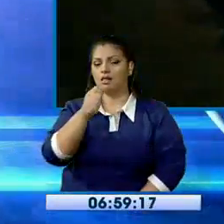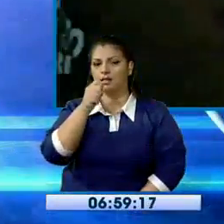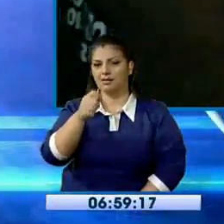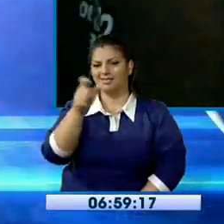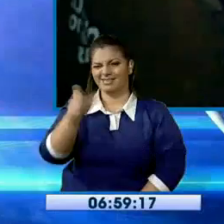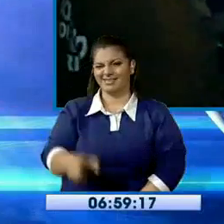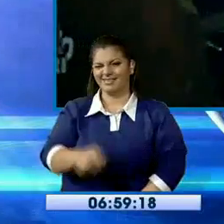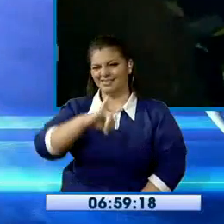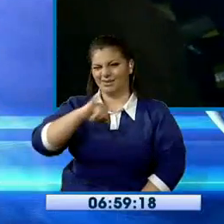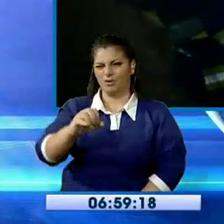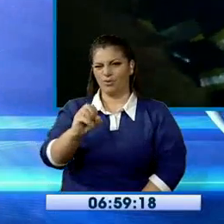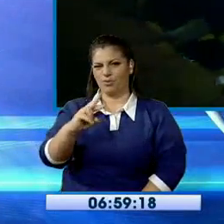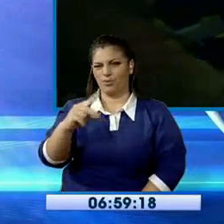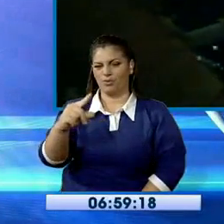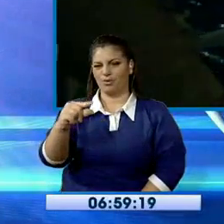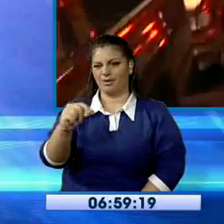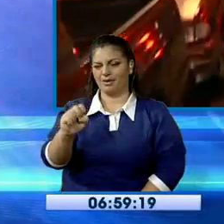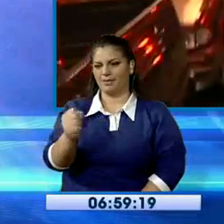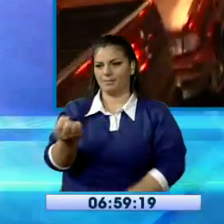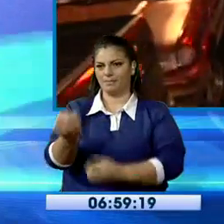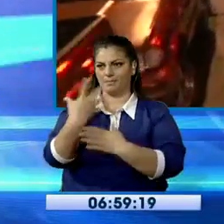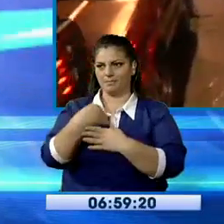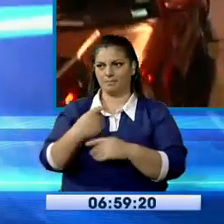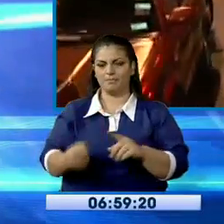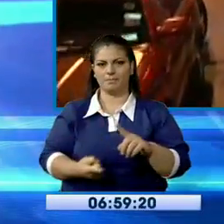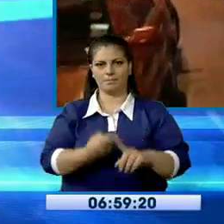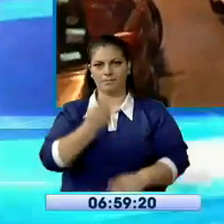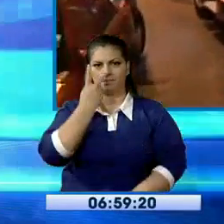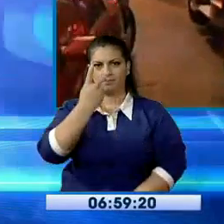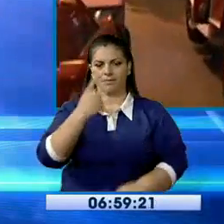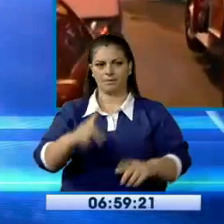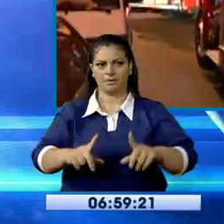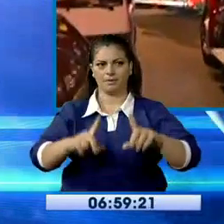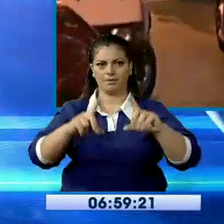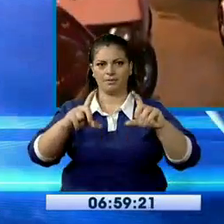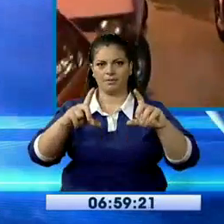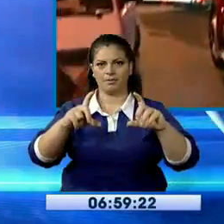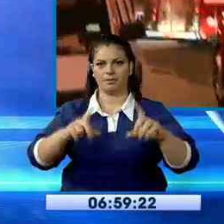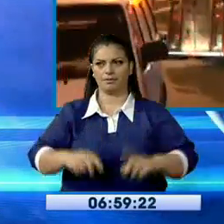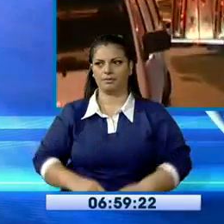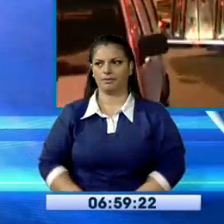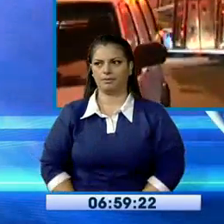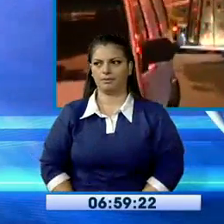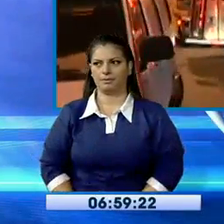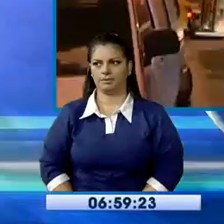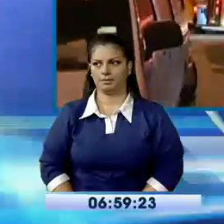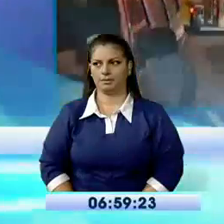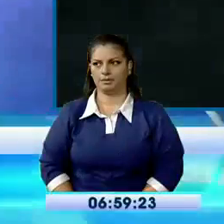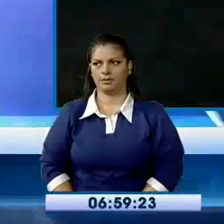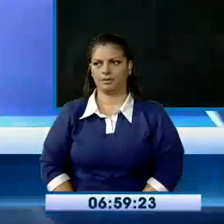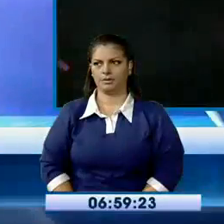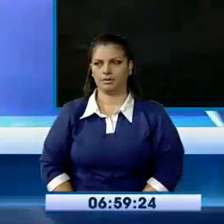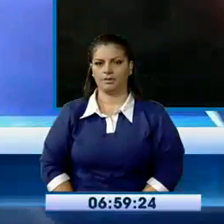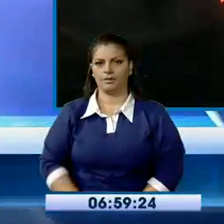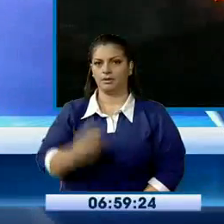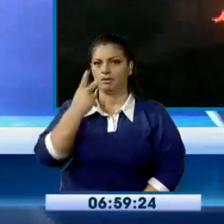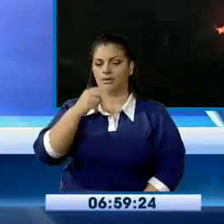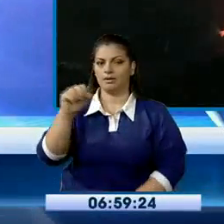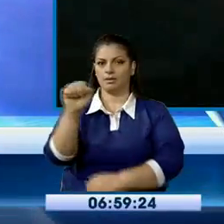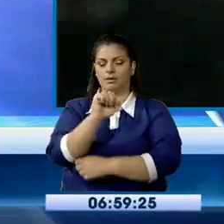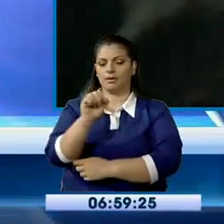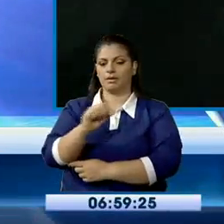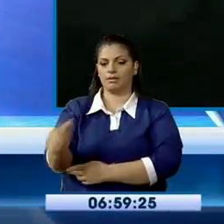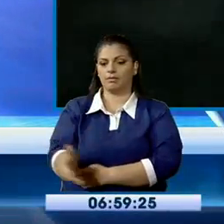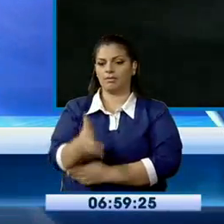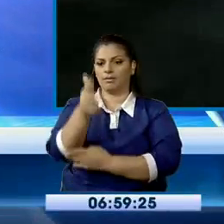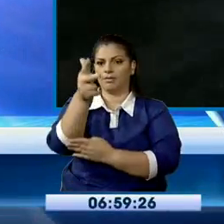ahí. Primero, aquí tengo la foto. Es prohibido estacionarse en los hidrantes, delante de los hidrantes. Mire usted, aquí está la